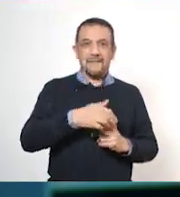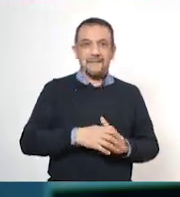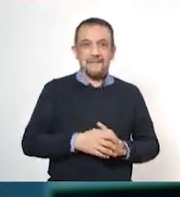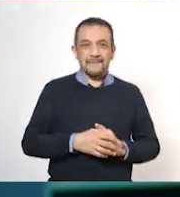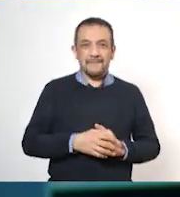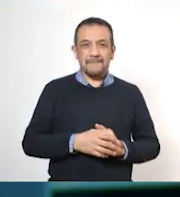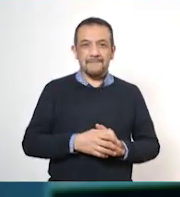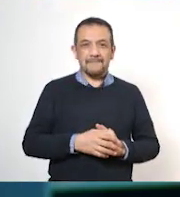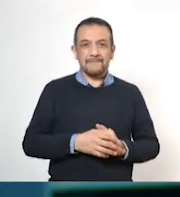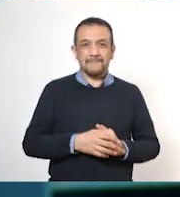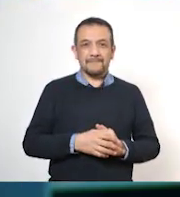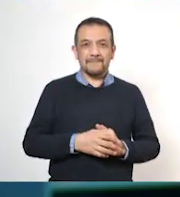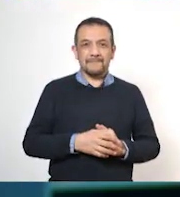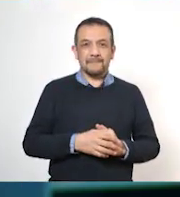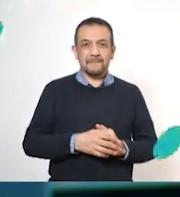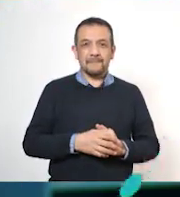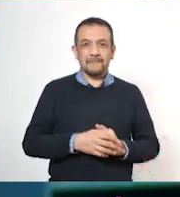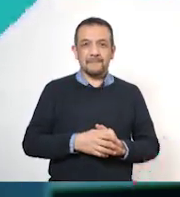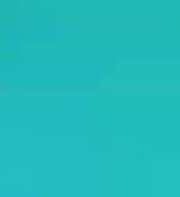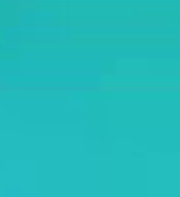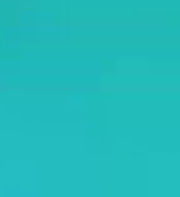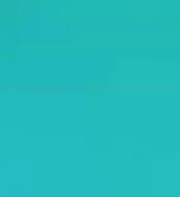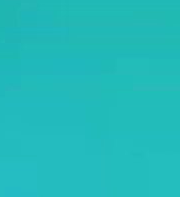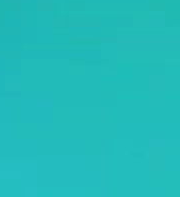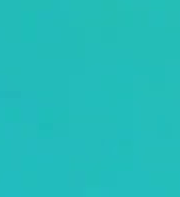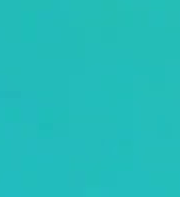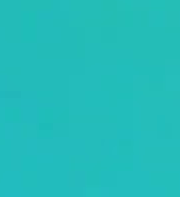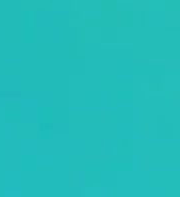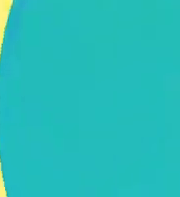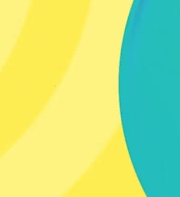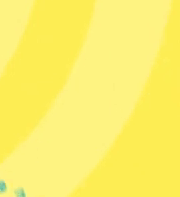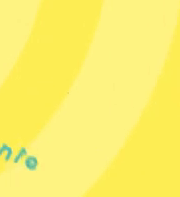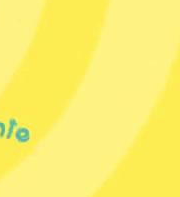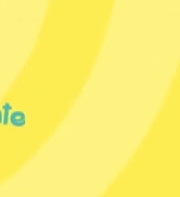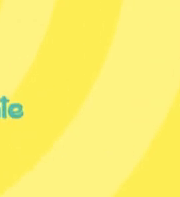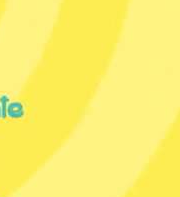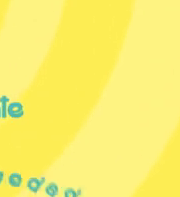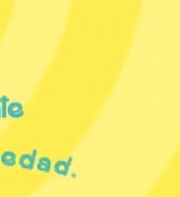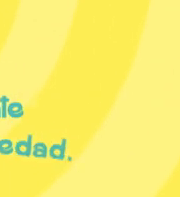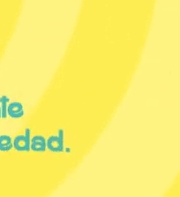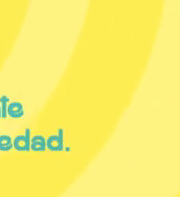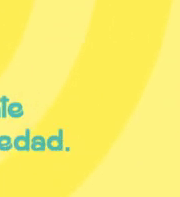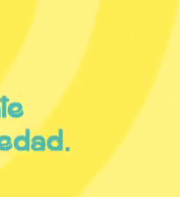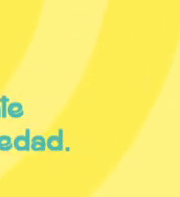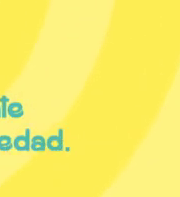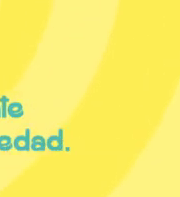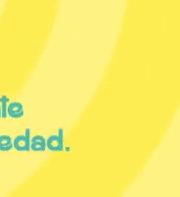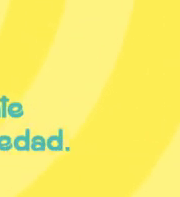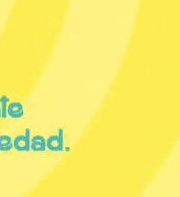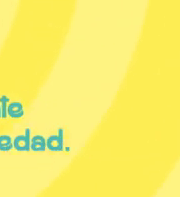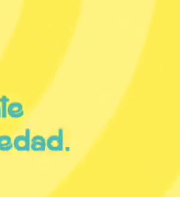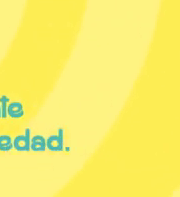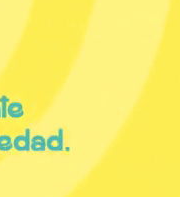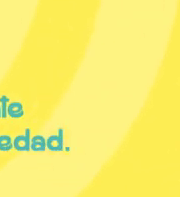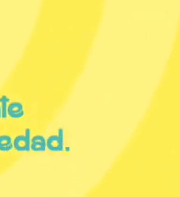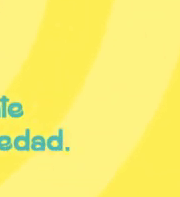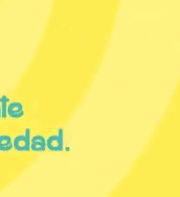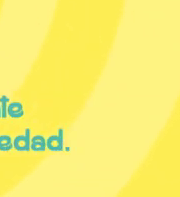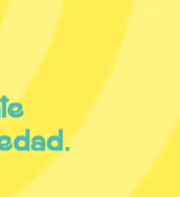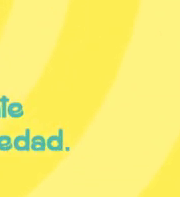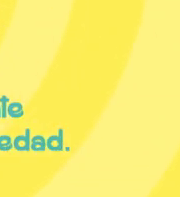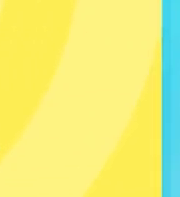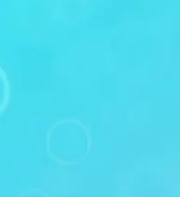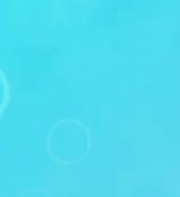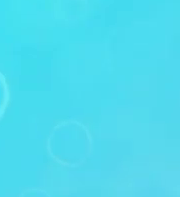¡Muy bien! Lavarnos las manos varias veces al día es importante para prevenir